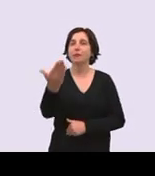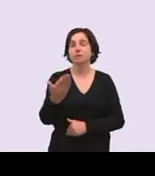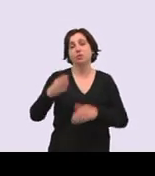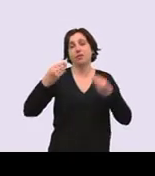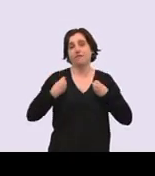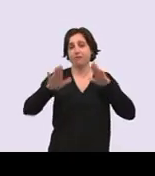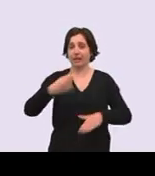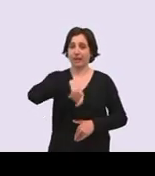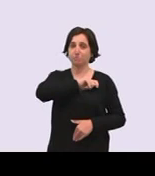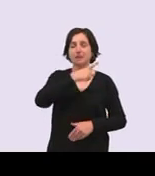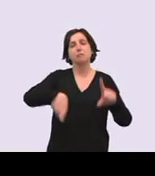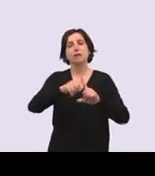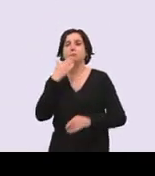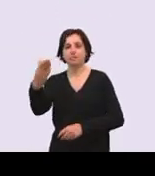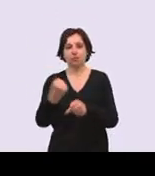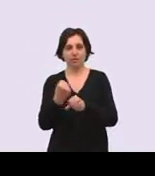física.